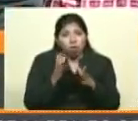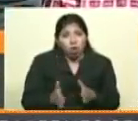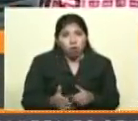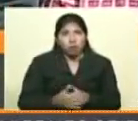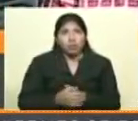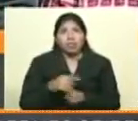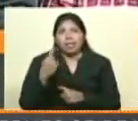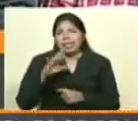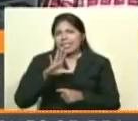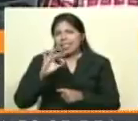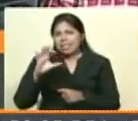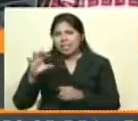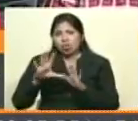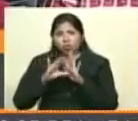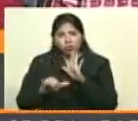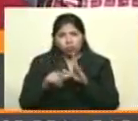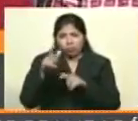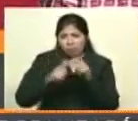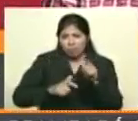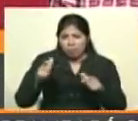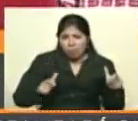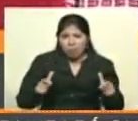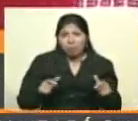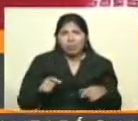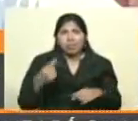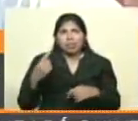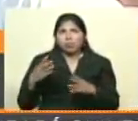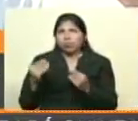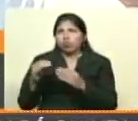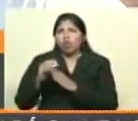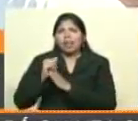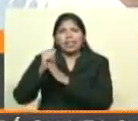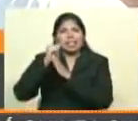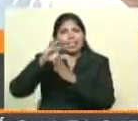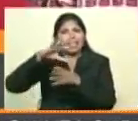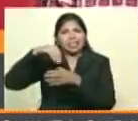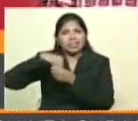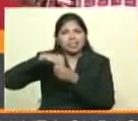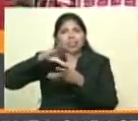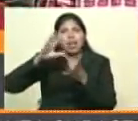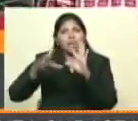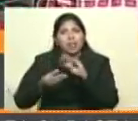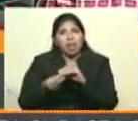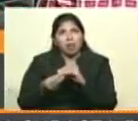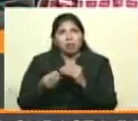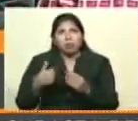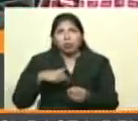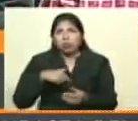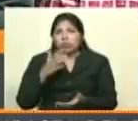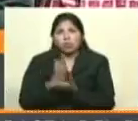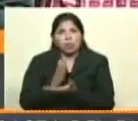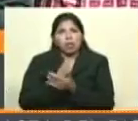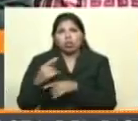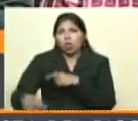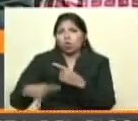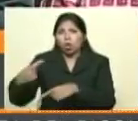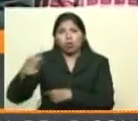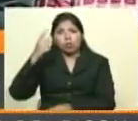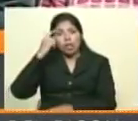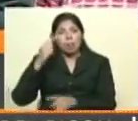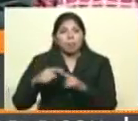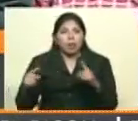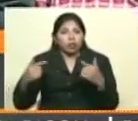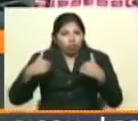500 constituyentes. Tenemos líderes en todos los consejos comunales, en los CLAP. Y estamos recorriendo el país todos los días. Ahora, el presidente